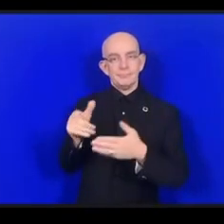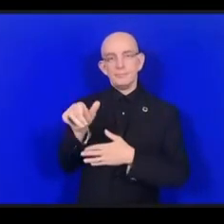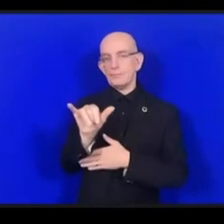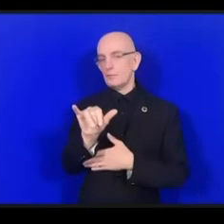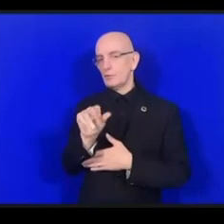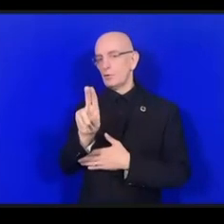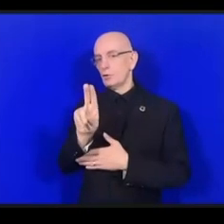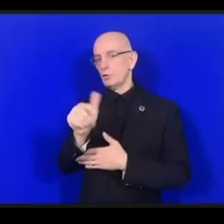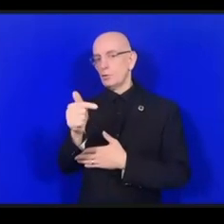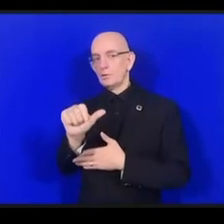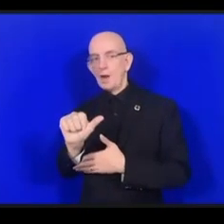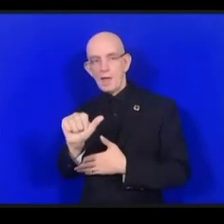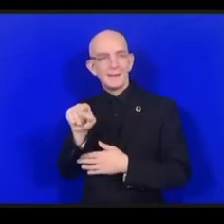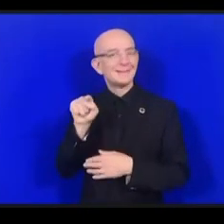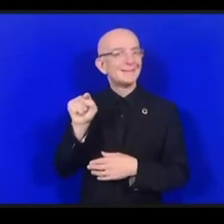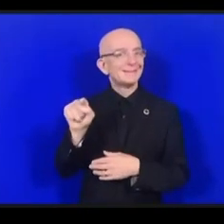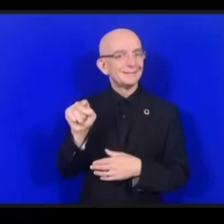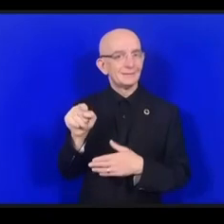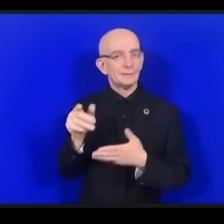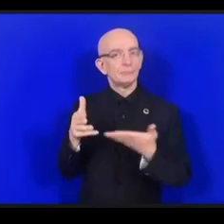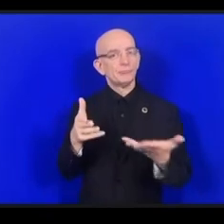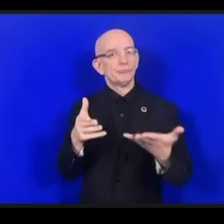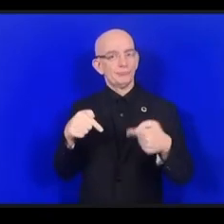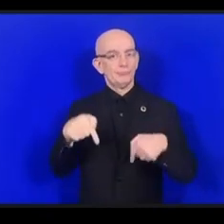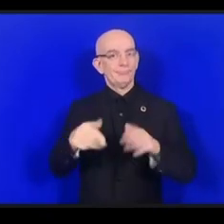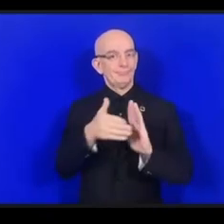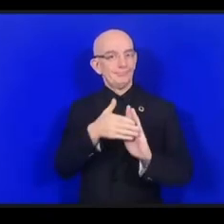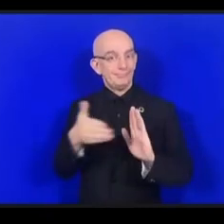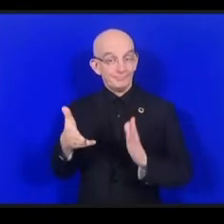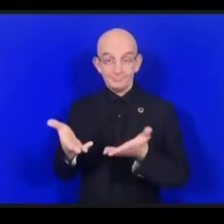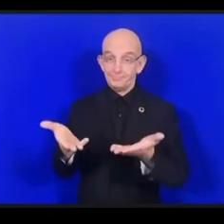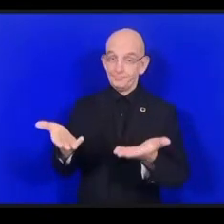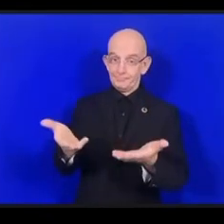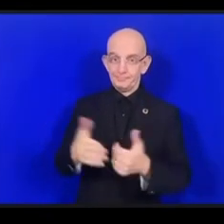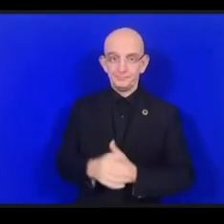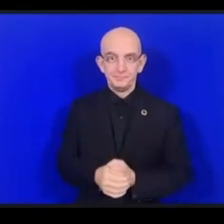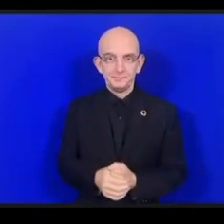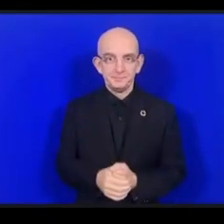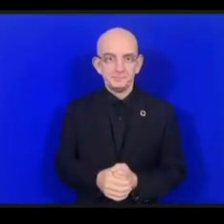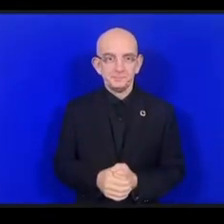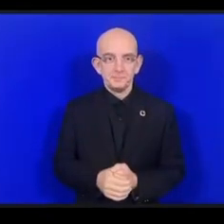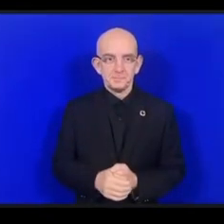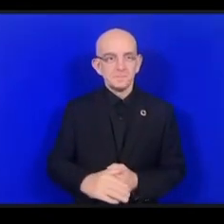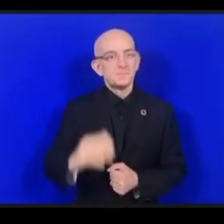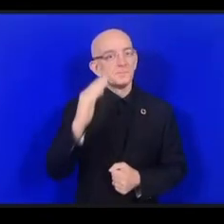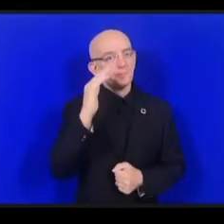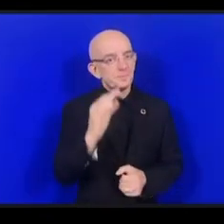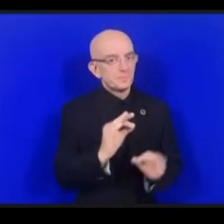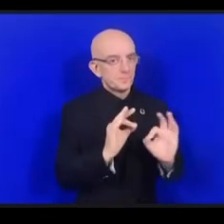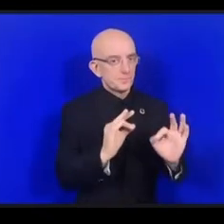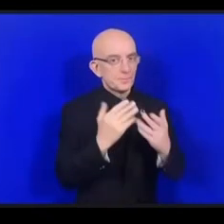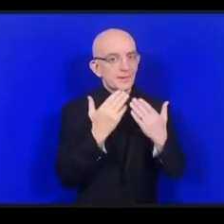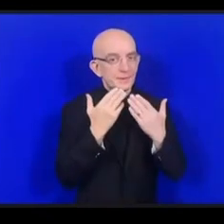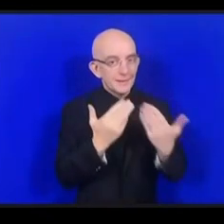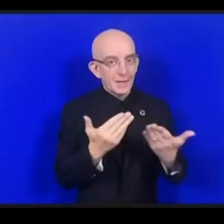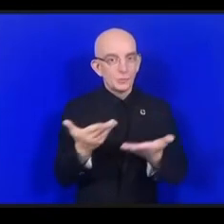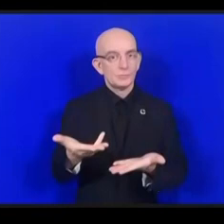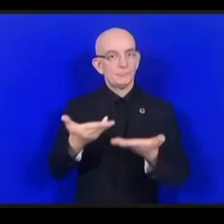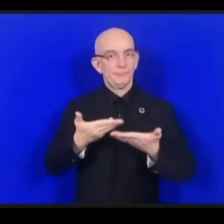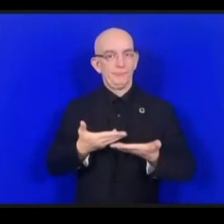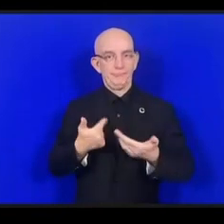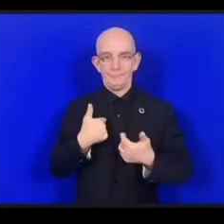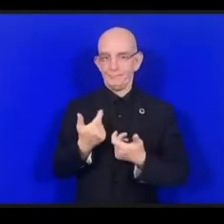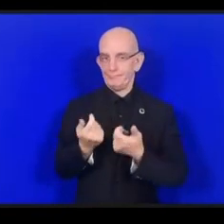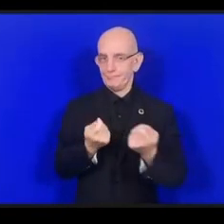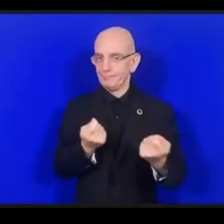por darme la palabra sí Marcus ya ha mencionado que son 28 las coaliciones